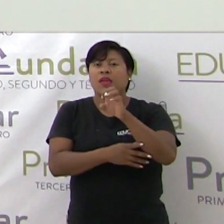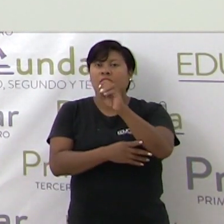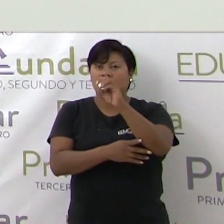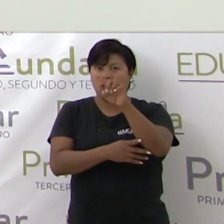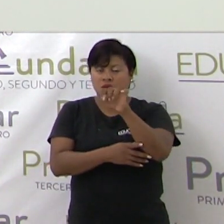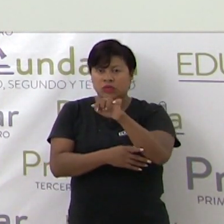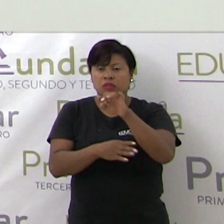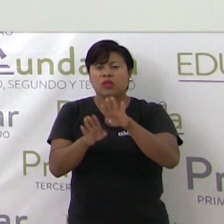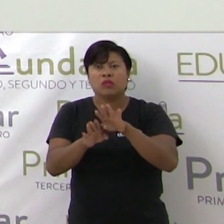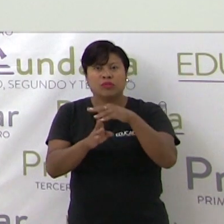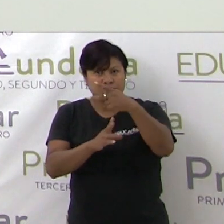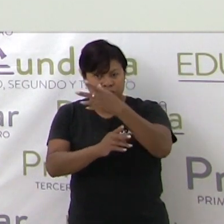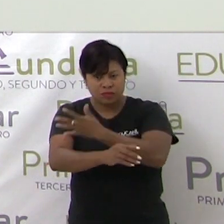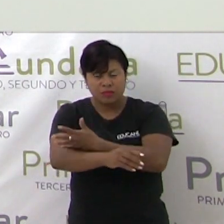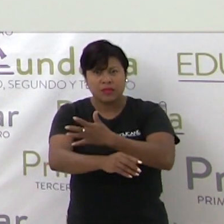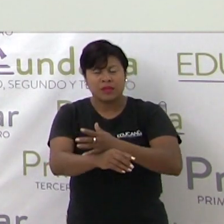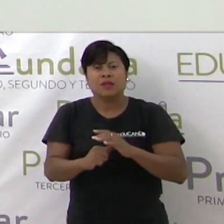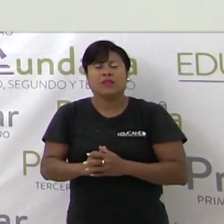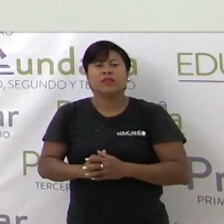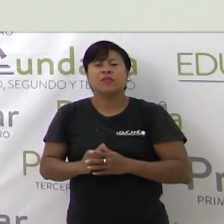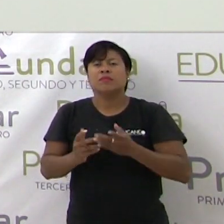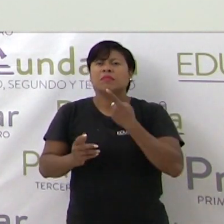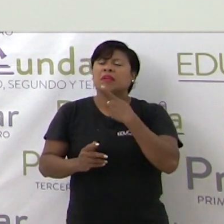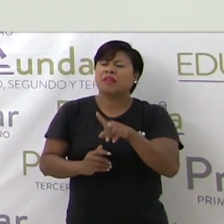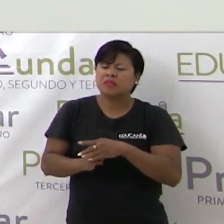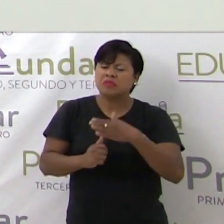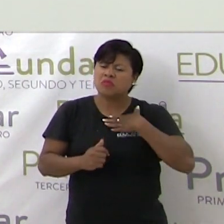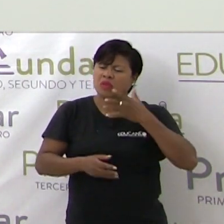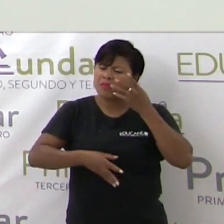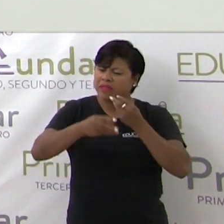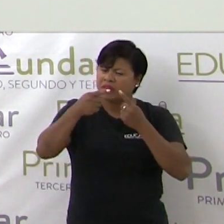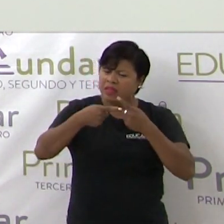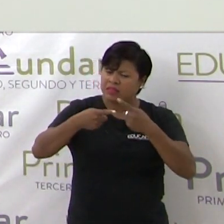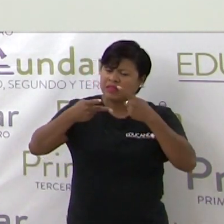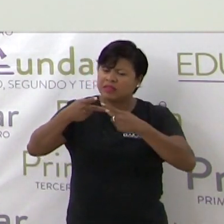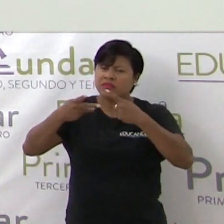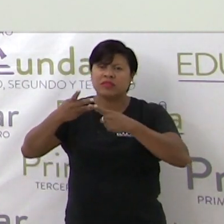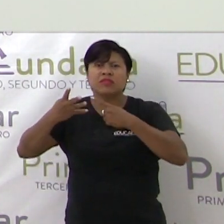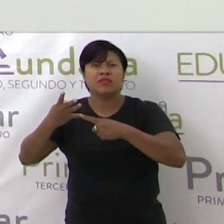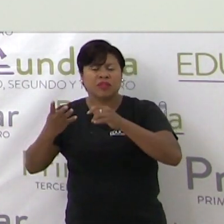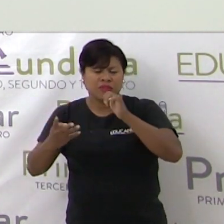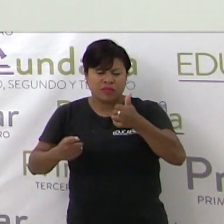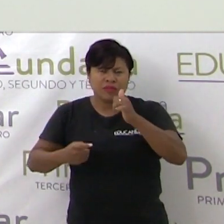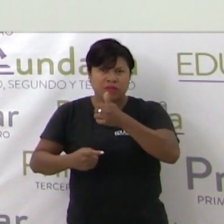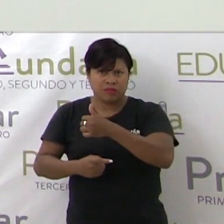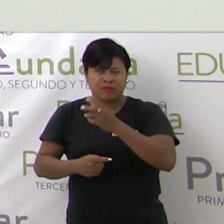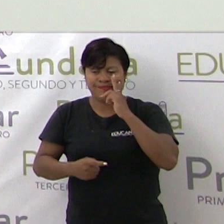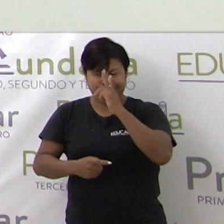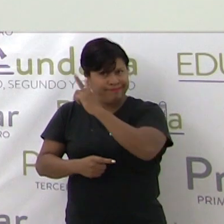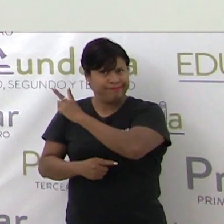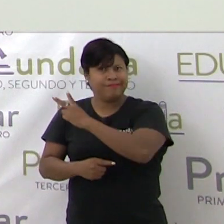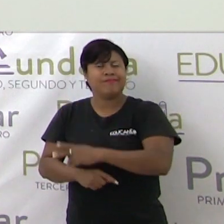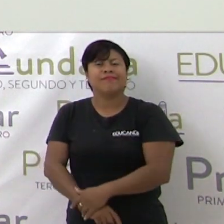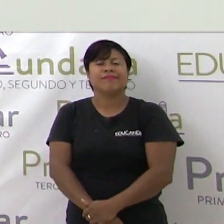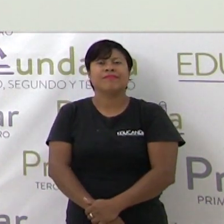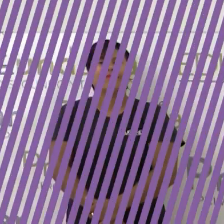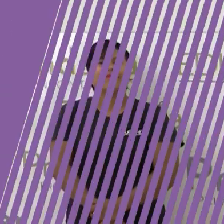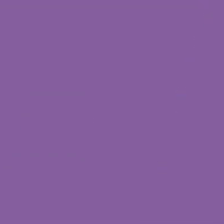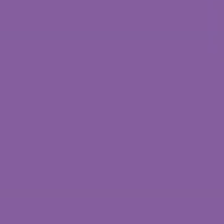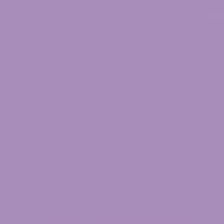ver cómo sus compañeros van a decir, ah, yo aprendí esto, yo aprendí lo otro, yo aprendí aquello. Veámoslo